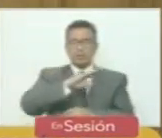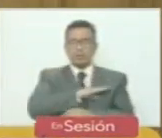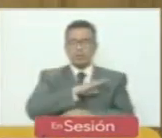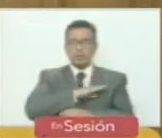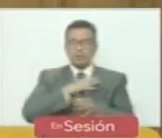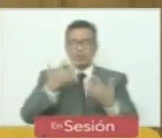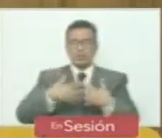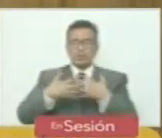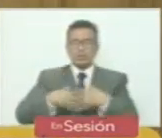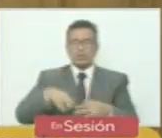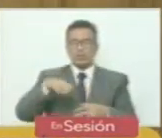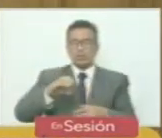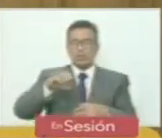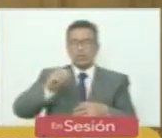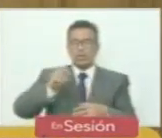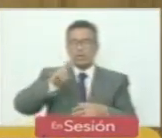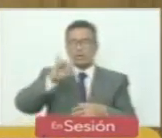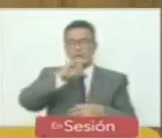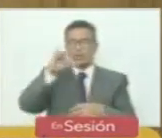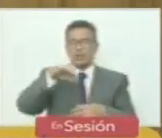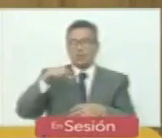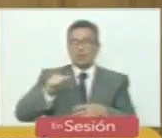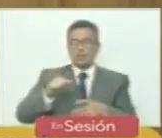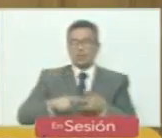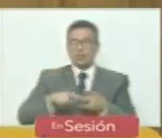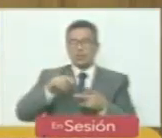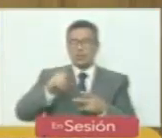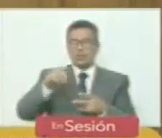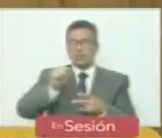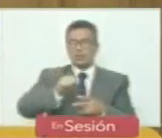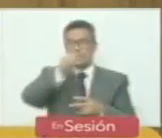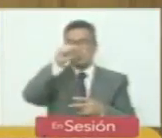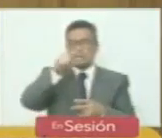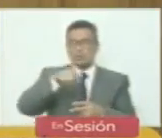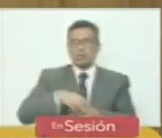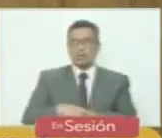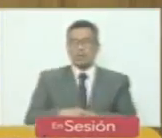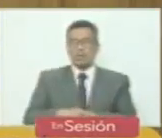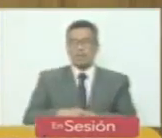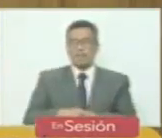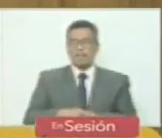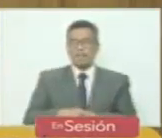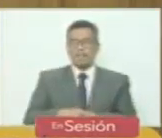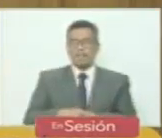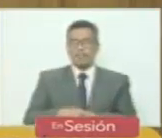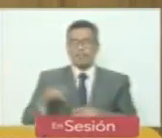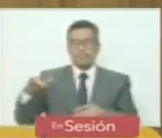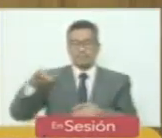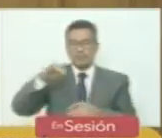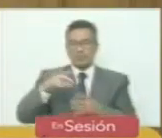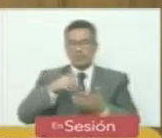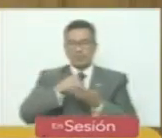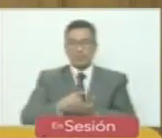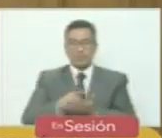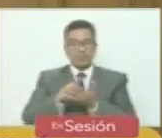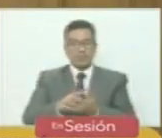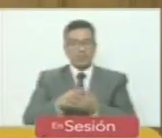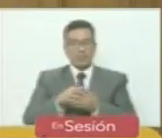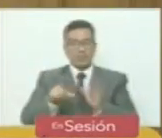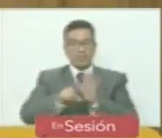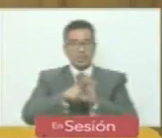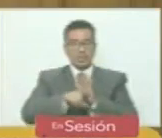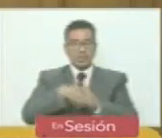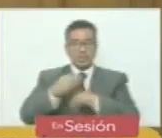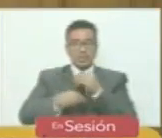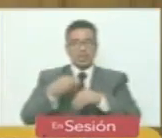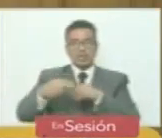la empresa estatal Conviasa y su filial Aerocargo del Sur, Entrasur. Línea aérea de carga legalmente constituida en